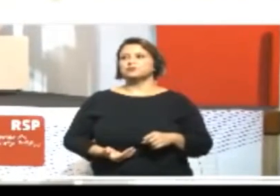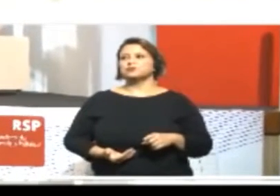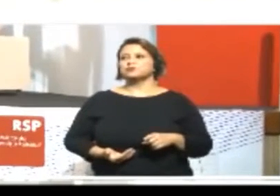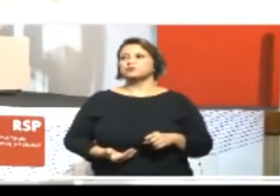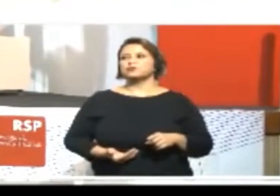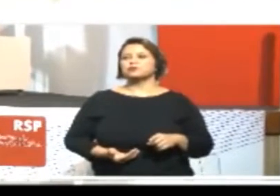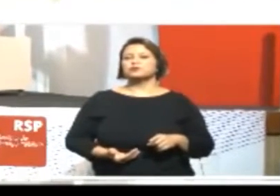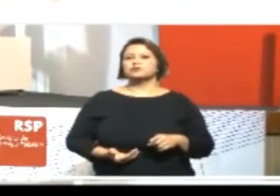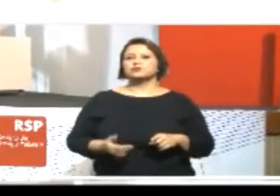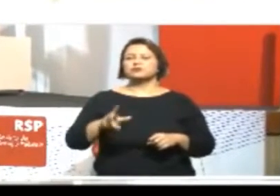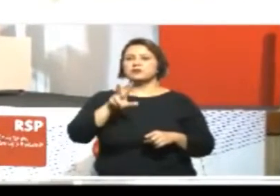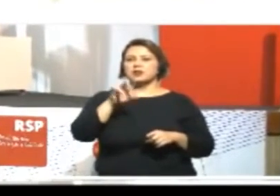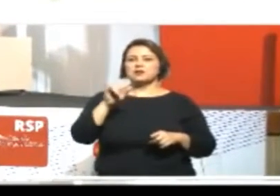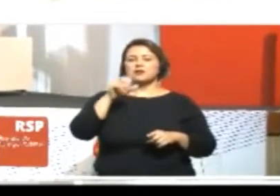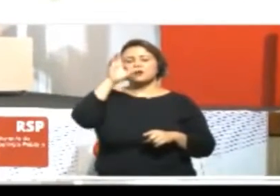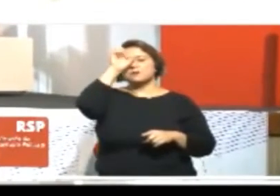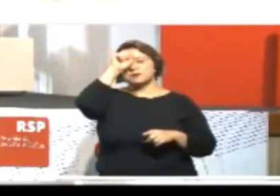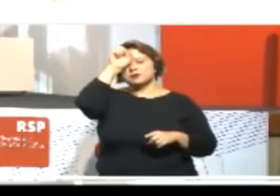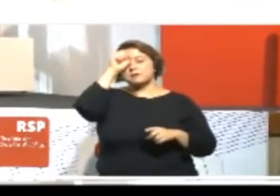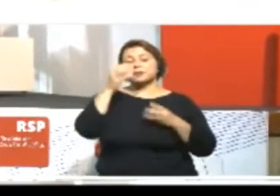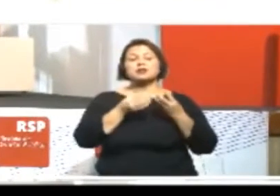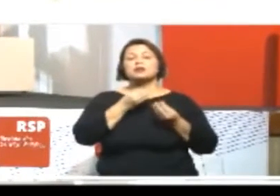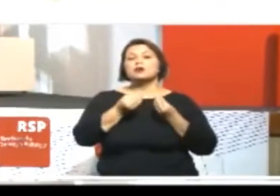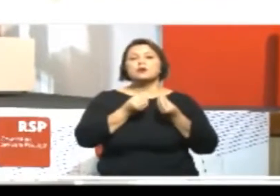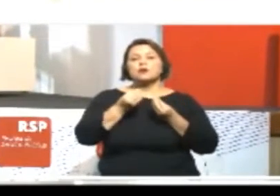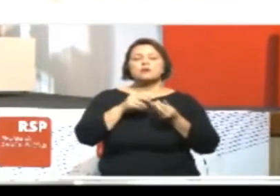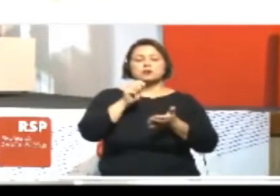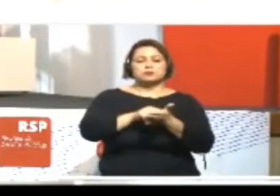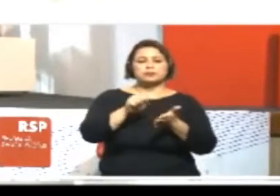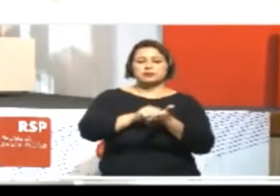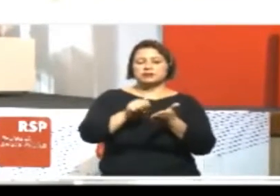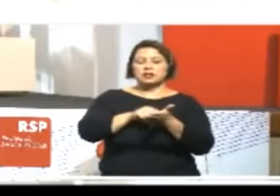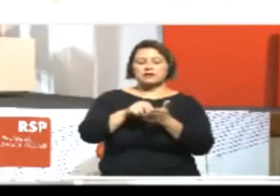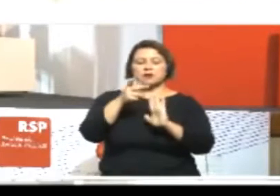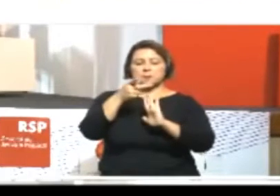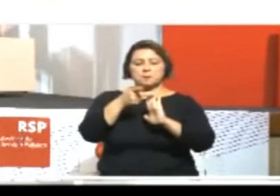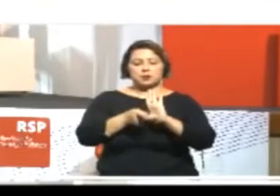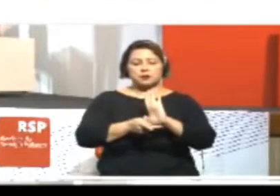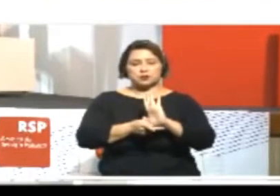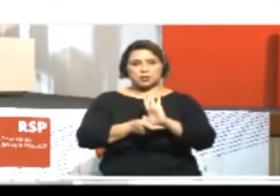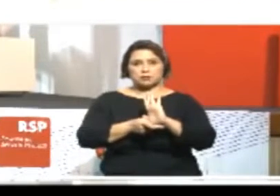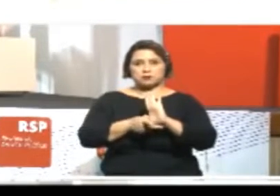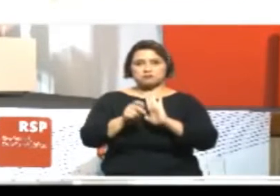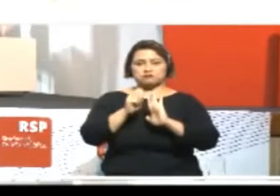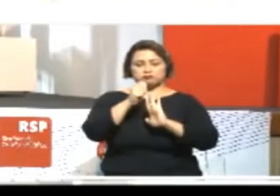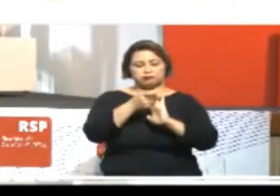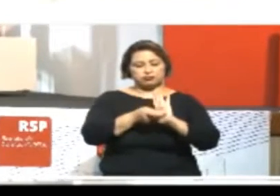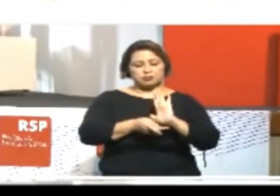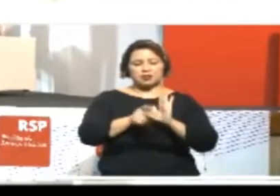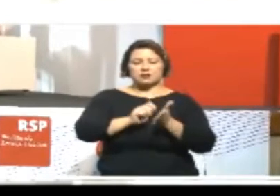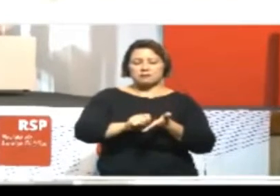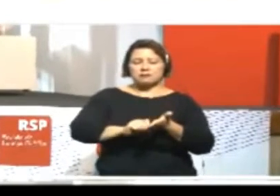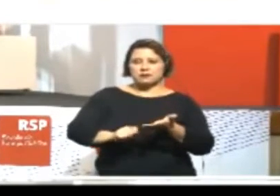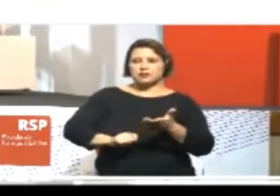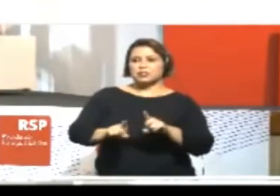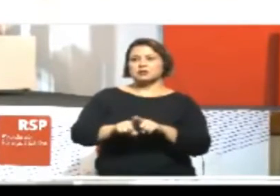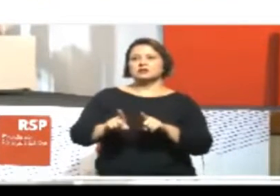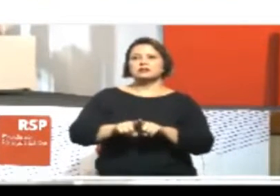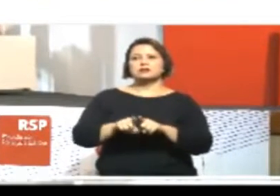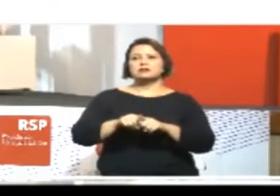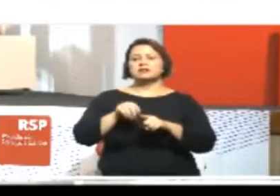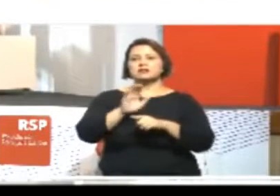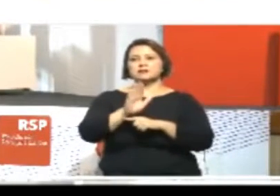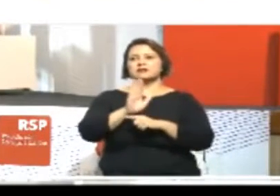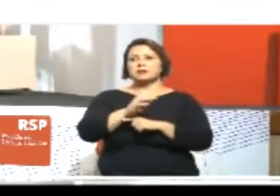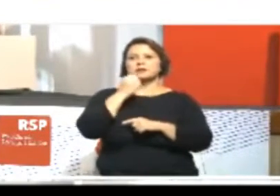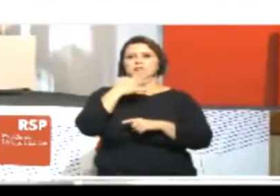cómo escribir el convenio, esas cosas influyen para que la municipalidad sea más exitosa en obtener convenios. Y también la experiencia